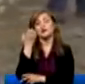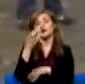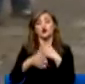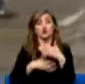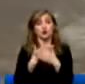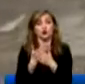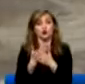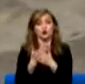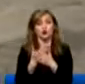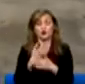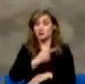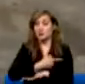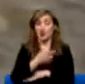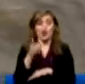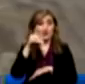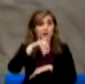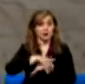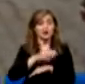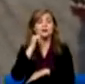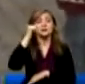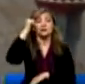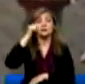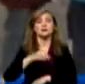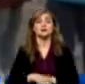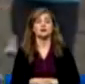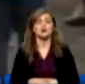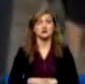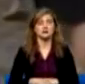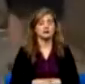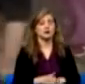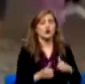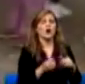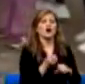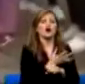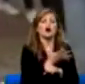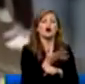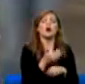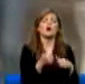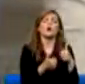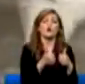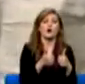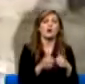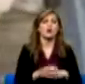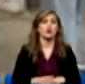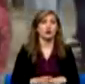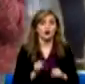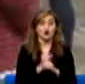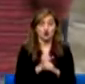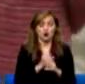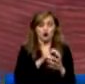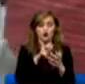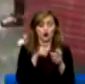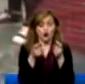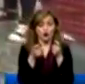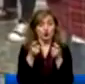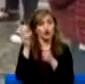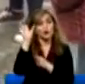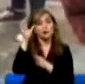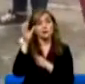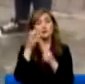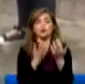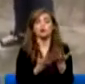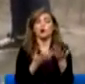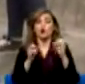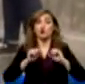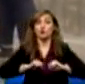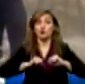todo el día de ayer en la tarde. ¿Cuáles son las recomendaciones? Porque se espera, según el Instituto de Meteorología e Hidrología, que pueda